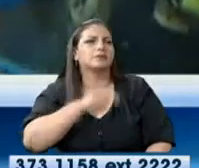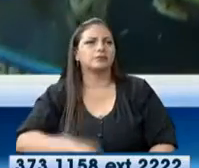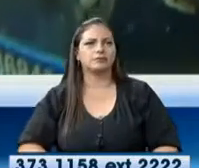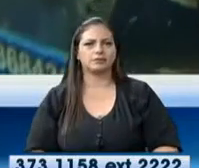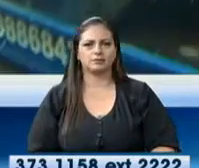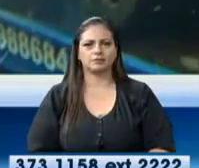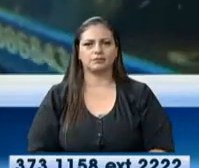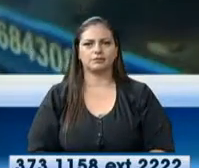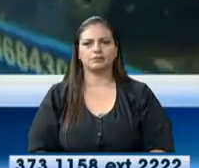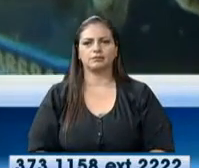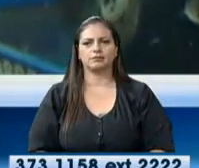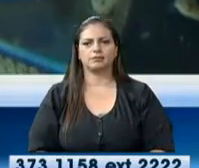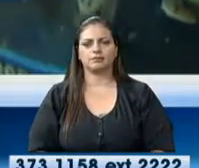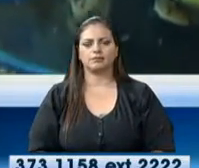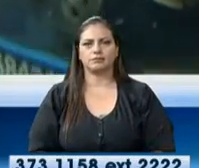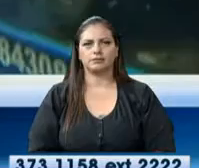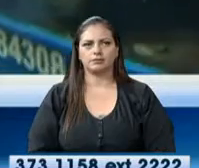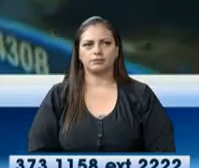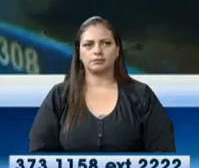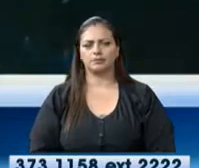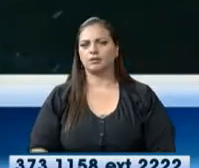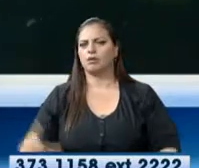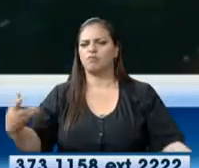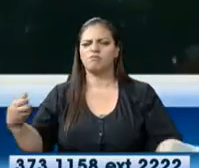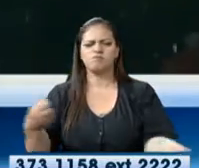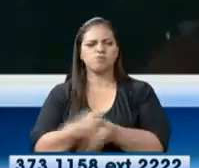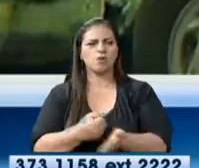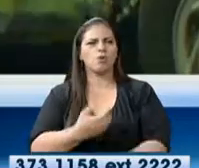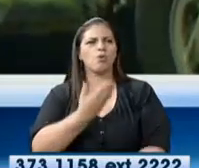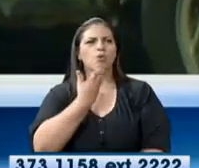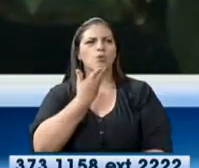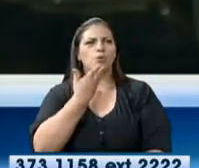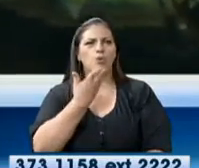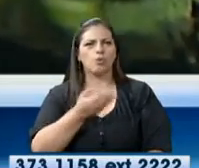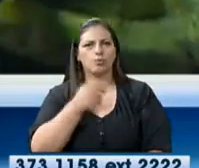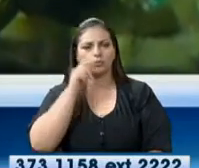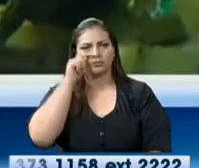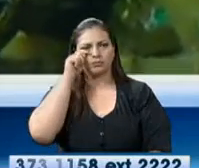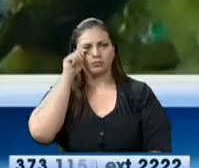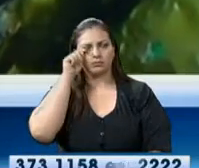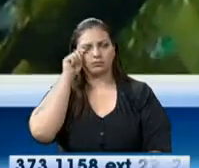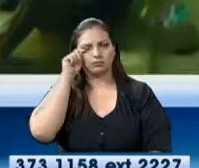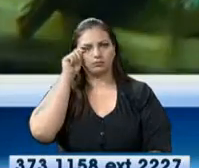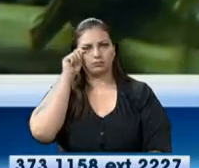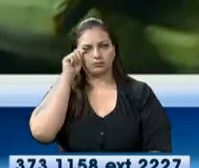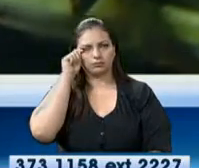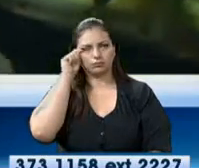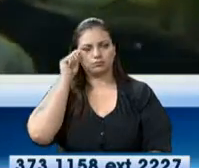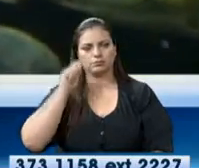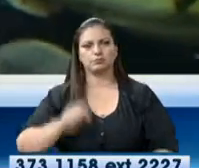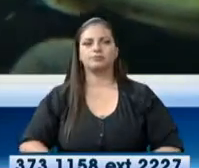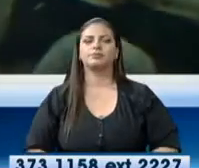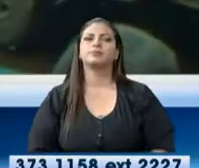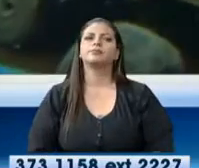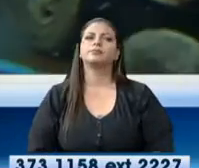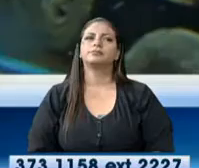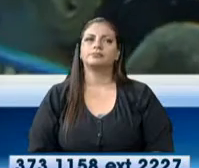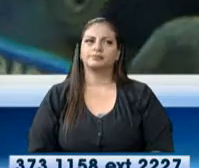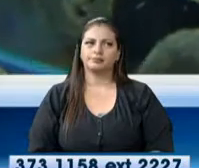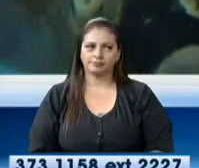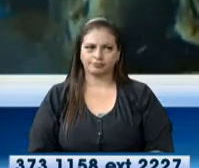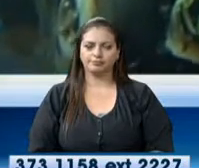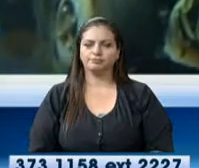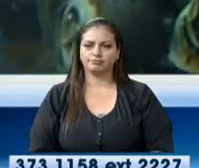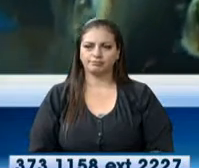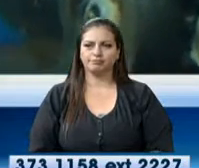¿O qué provoca este lamentable accidente de tránsito que hemos dicho y repetimos, le cuesta la